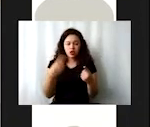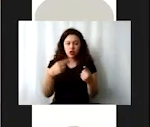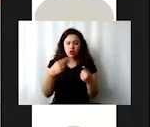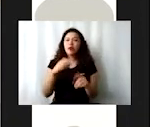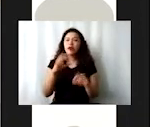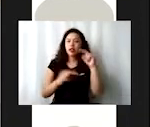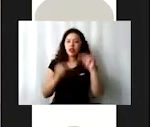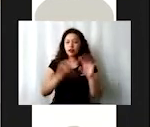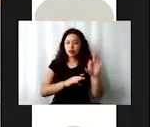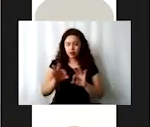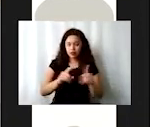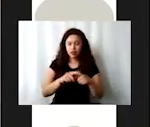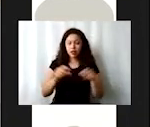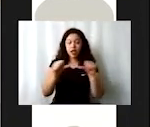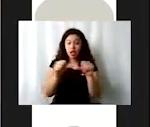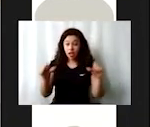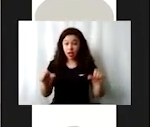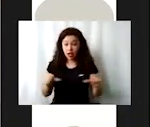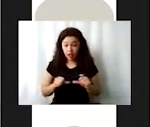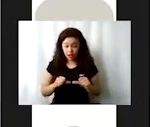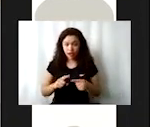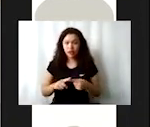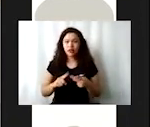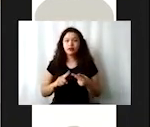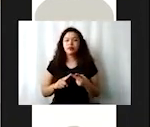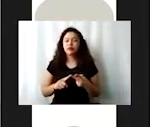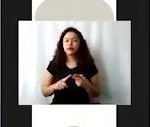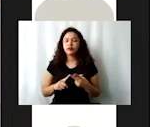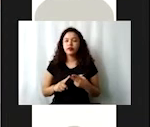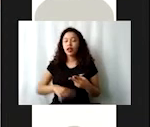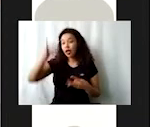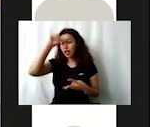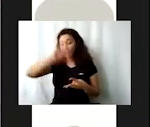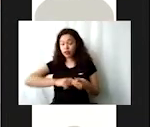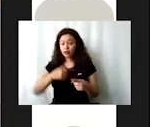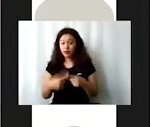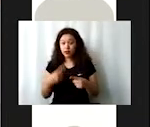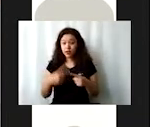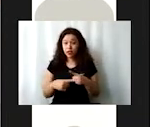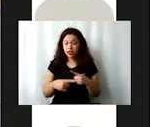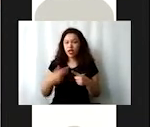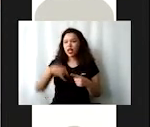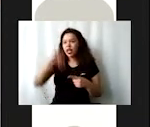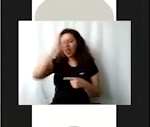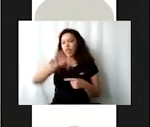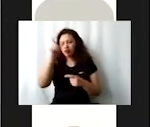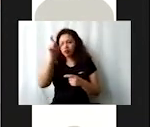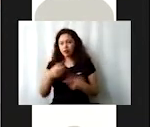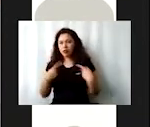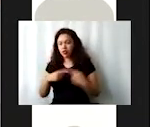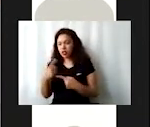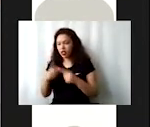puesto, el área del puesto, de quién depende, los subordinados, las funciones,